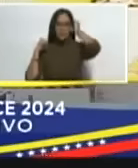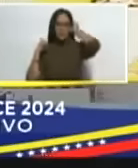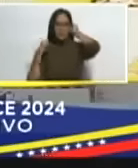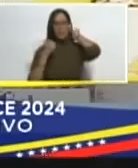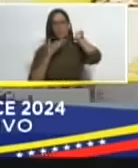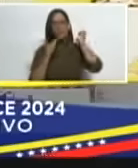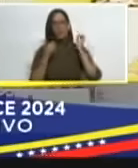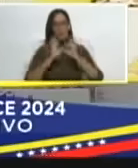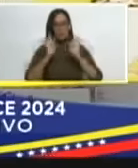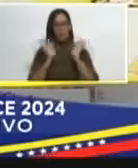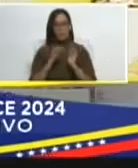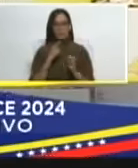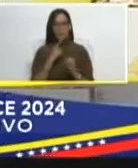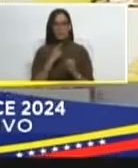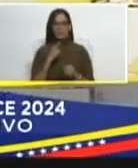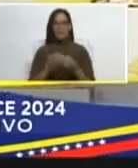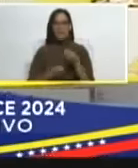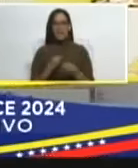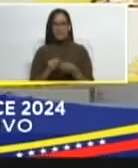decir es hacer